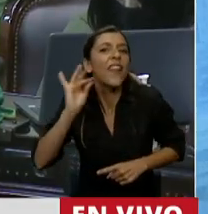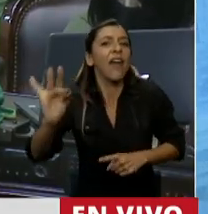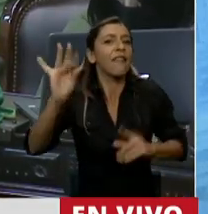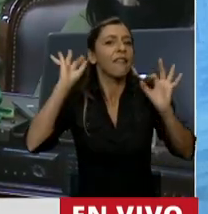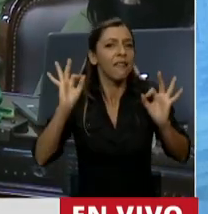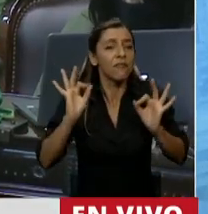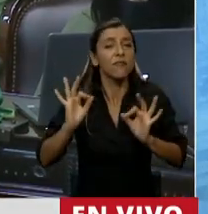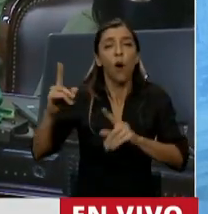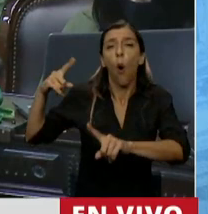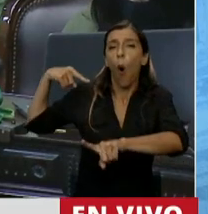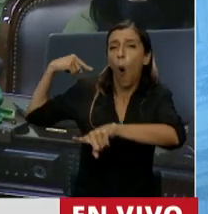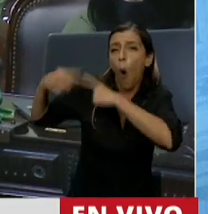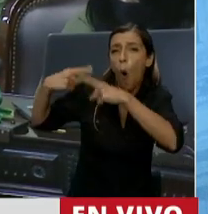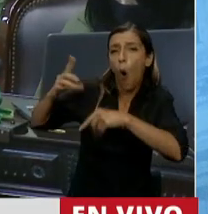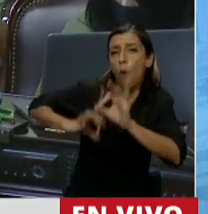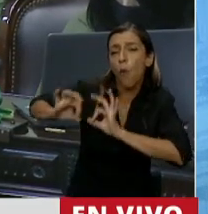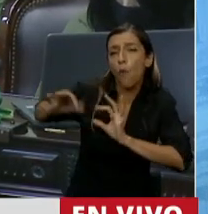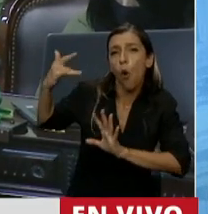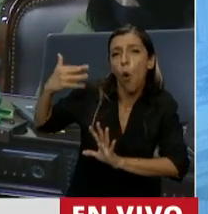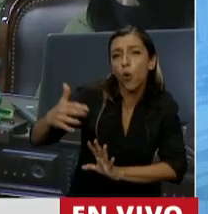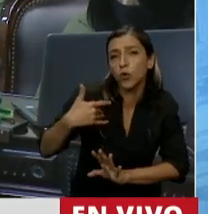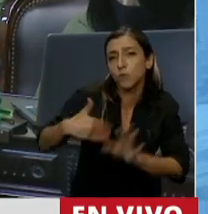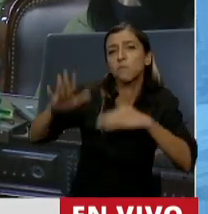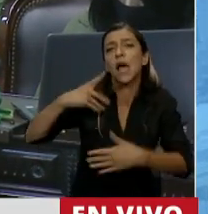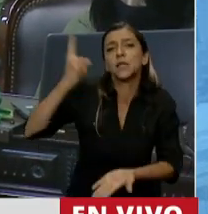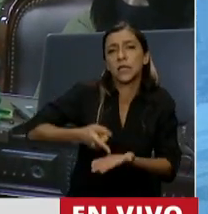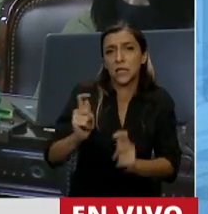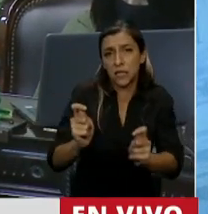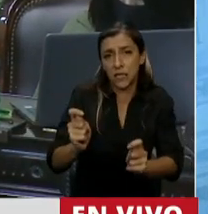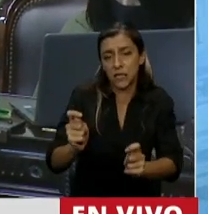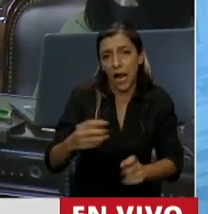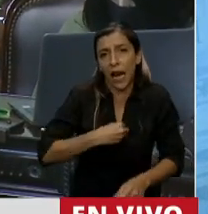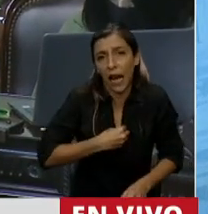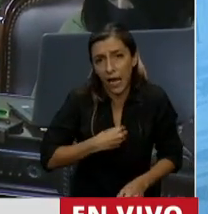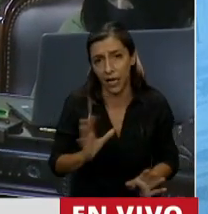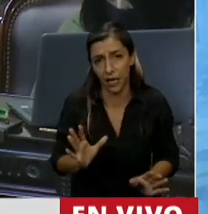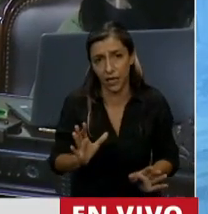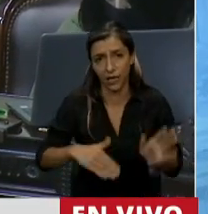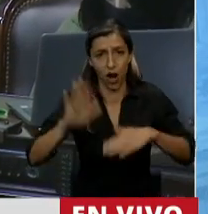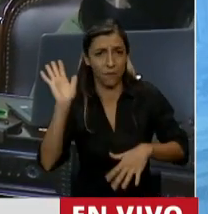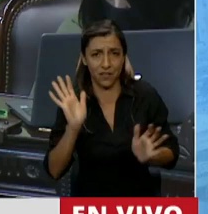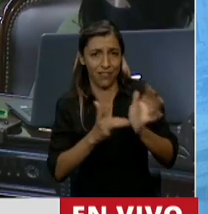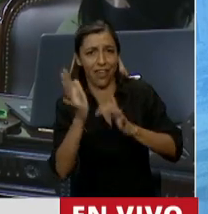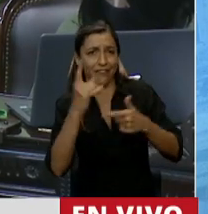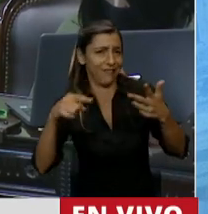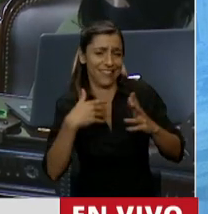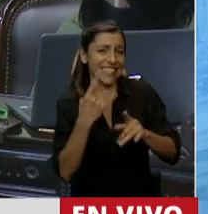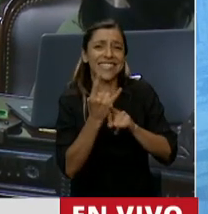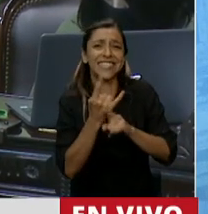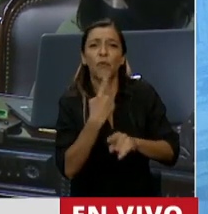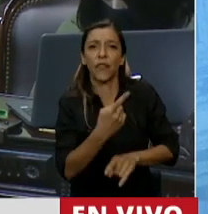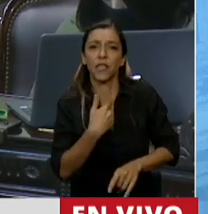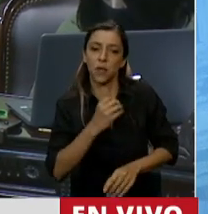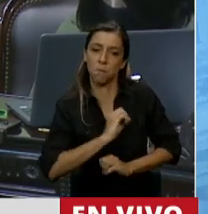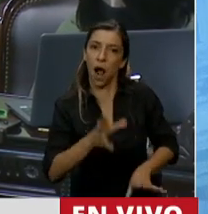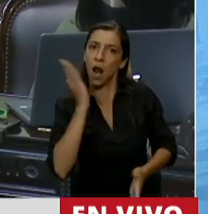fue marcada, en especial por las tres grandes religiones monoteístas, como un pecado, como algo prohibido. Y en ese